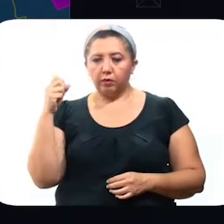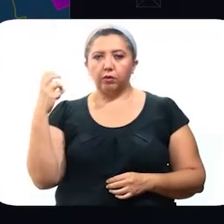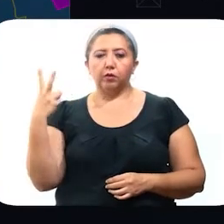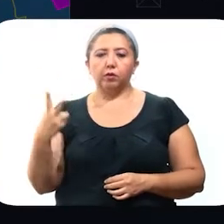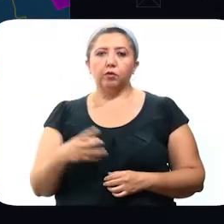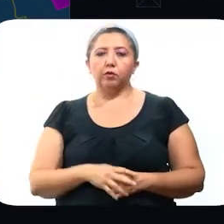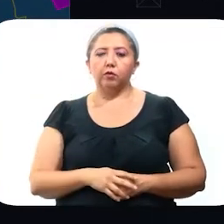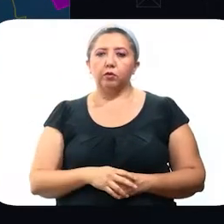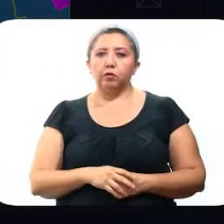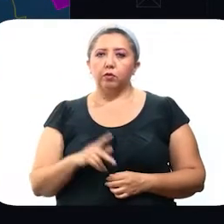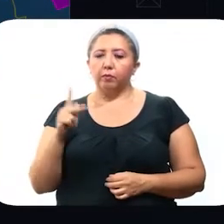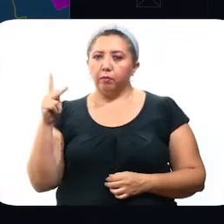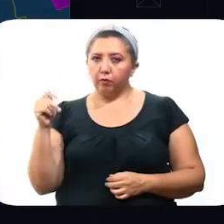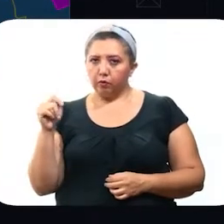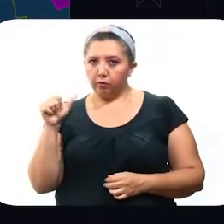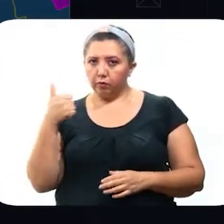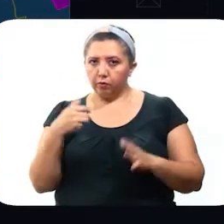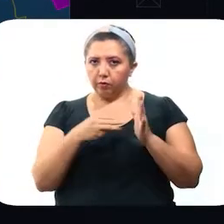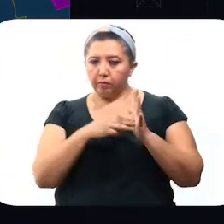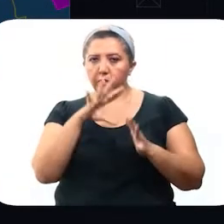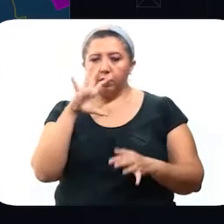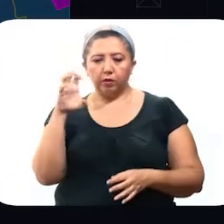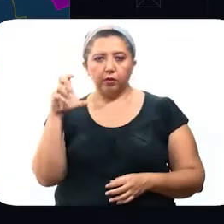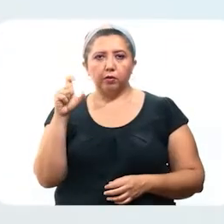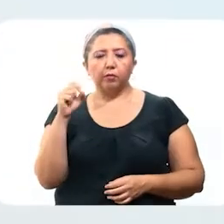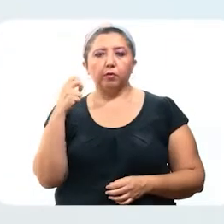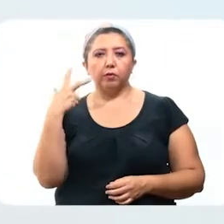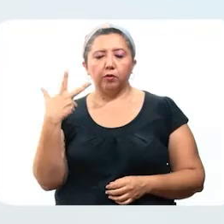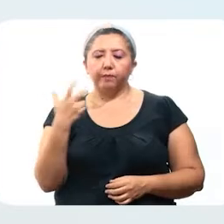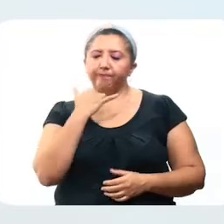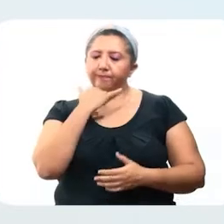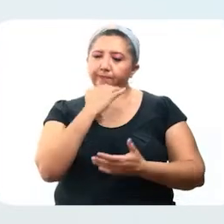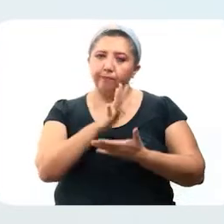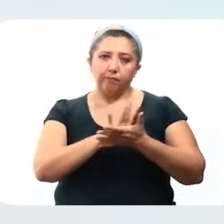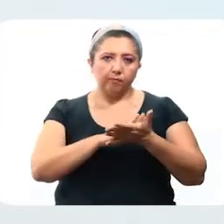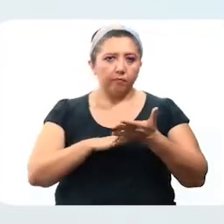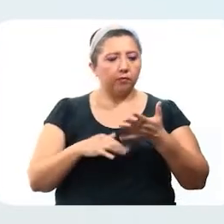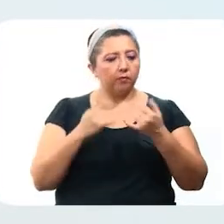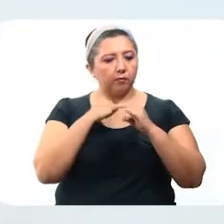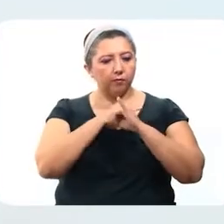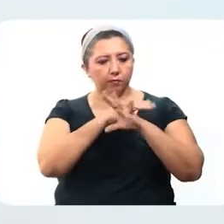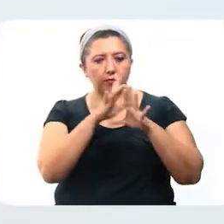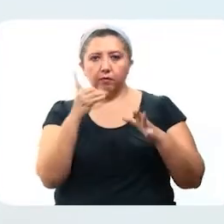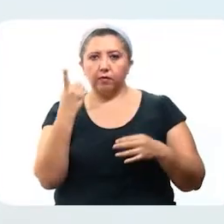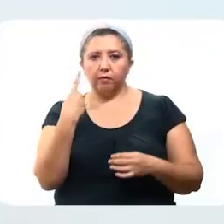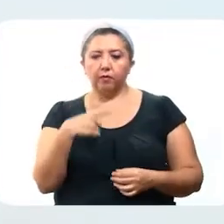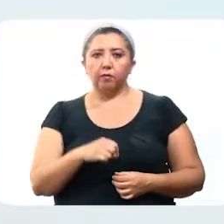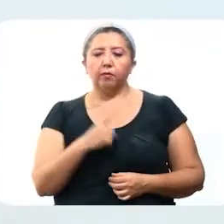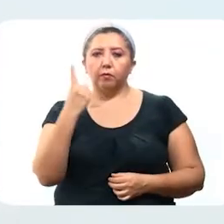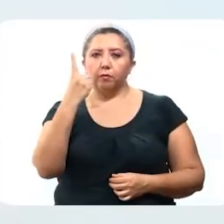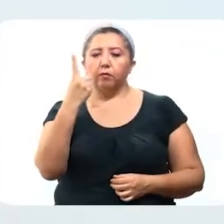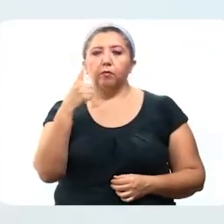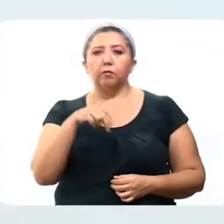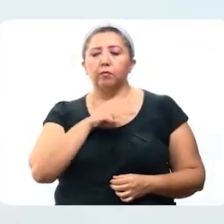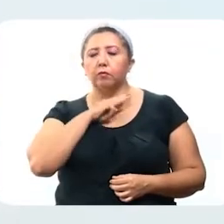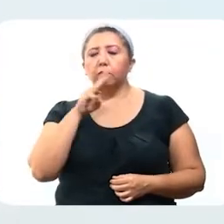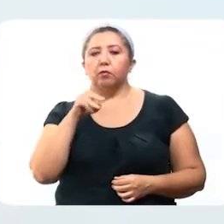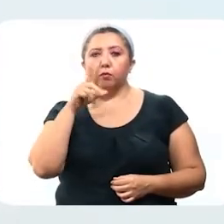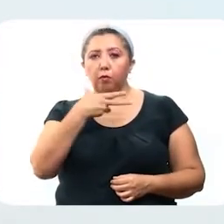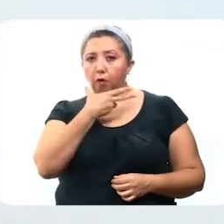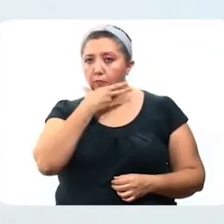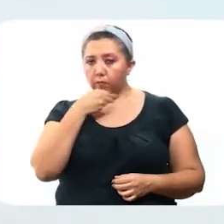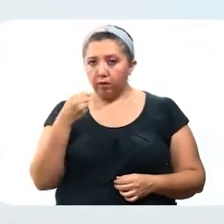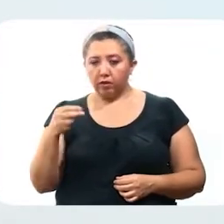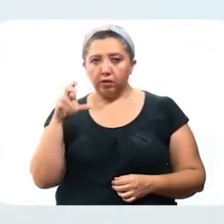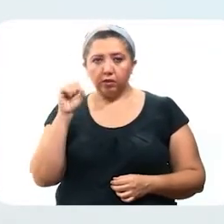7.322, zona poniente, 11.528. Lamentablemente, en este parte médico informamos de un fallecimiento. Un hombre